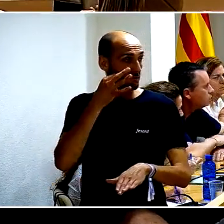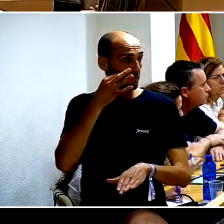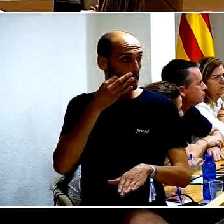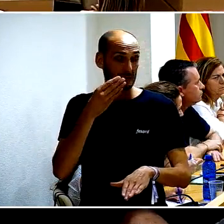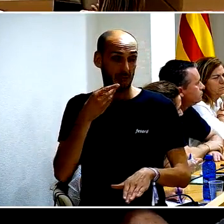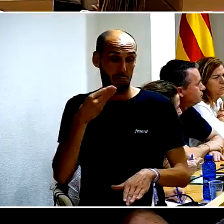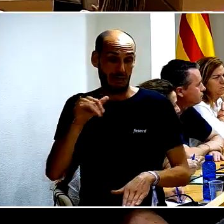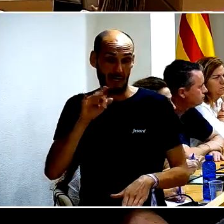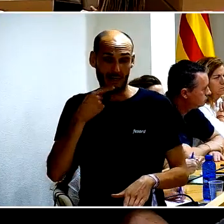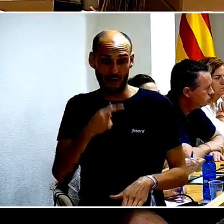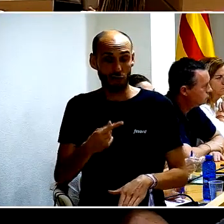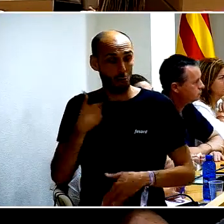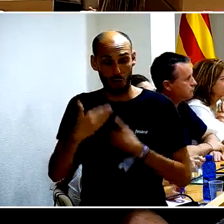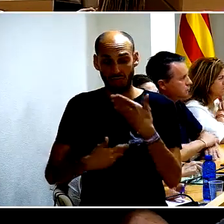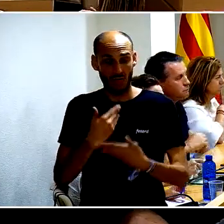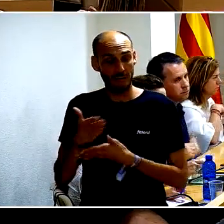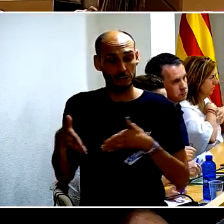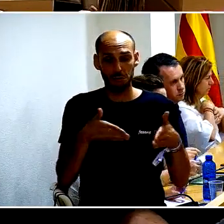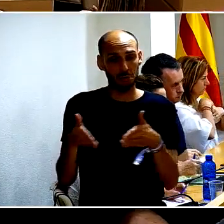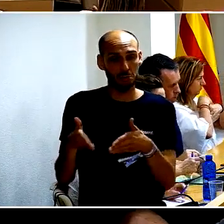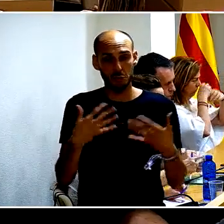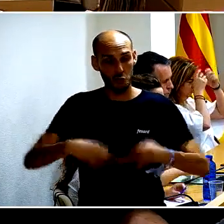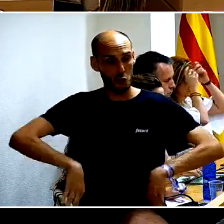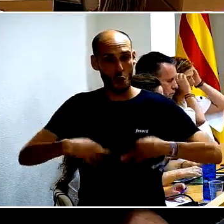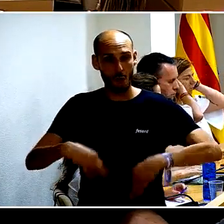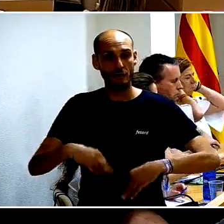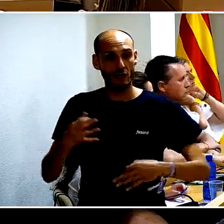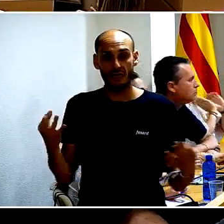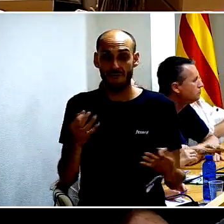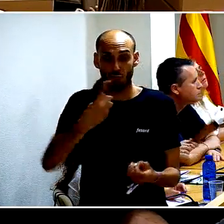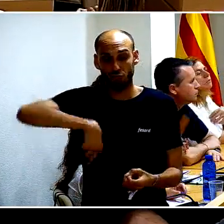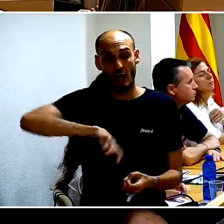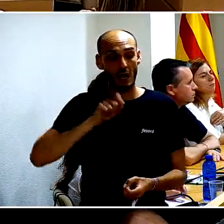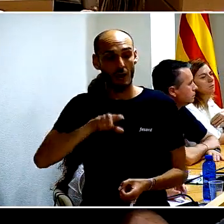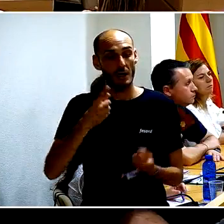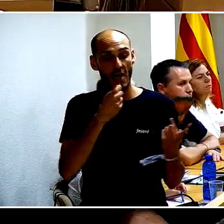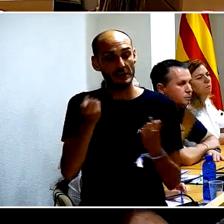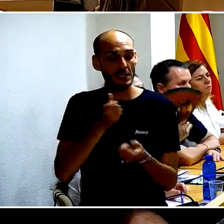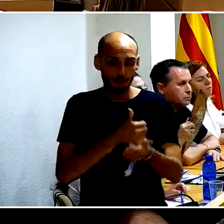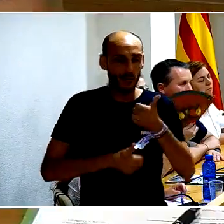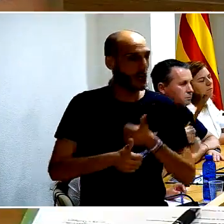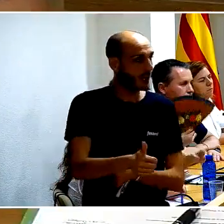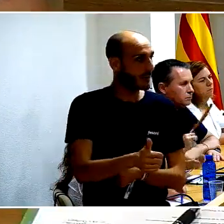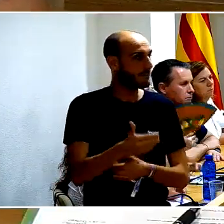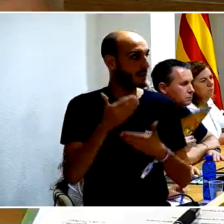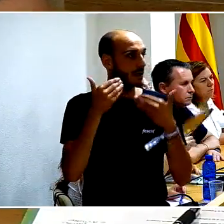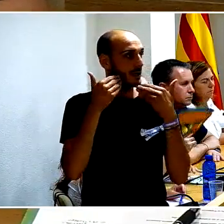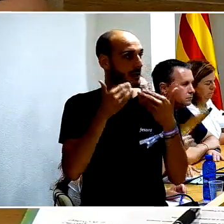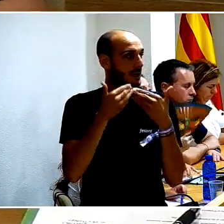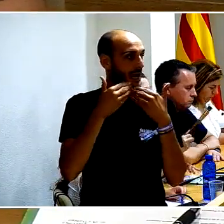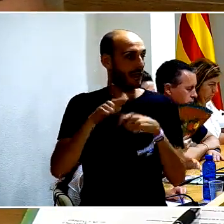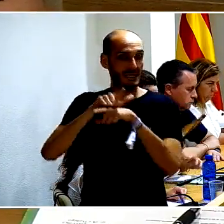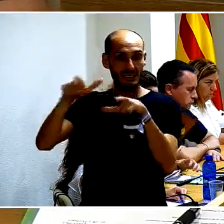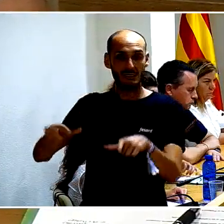los cauces normales y hay que priorizar las necesidades que pueda tener el pueblo. Gracias por renunciar a esa sala que sé que hace